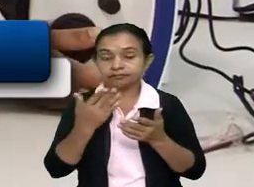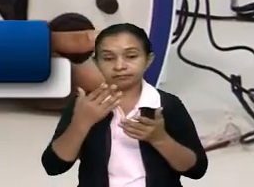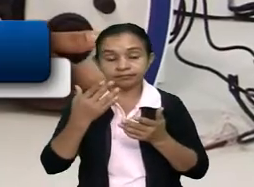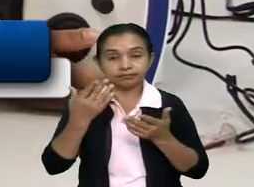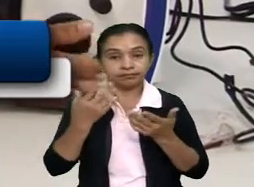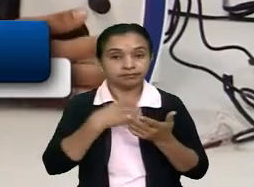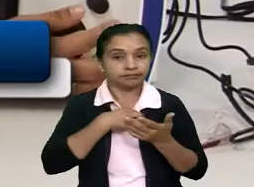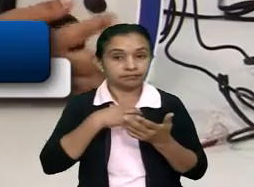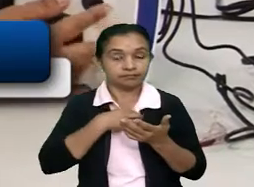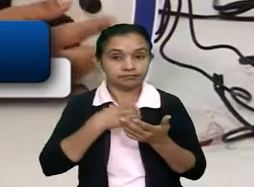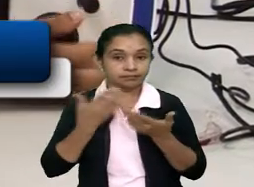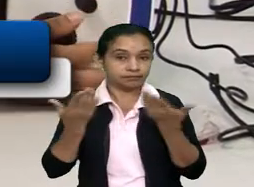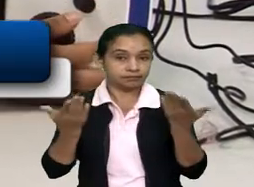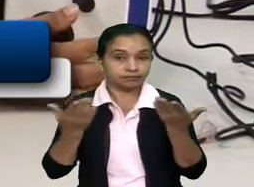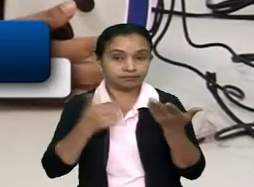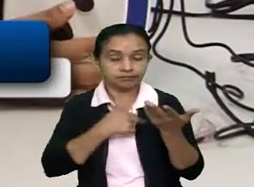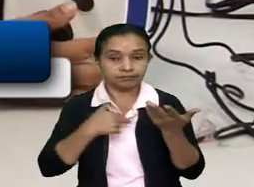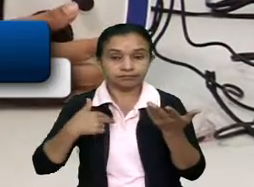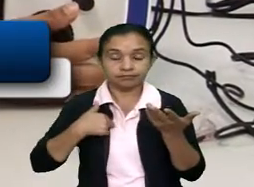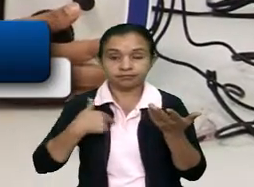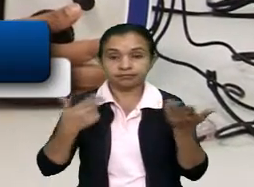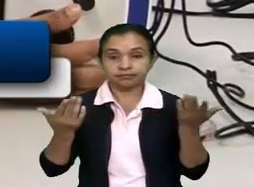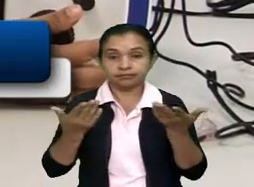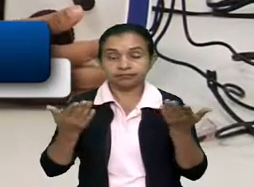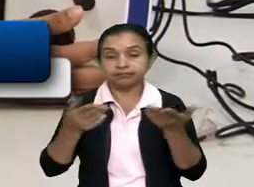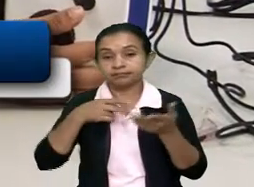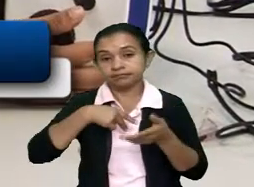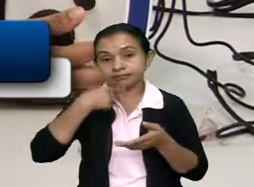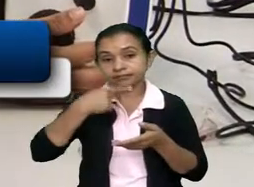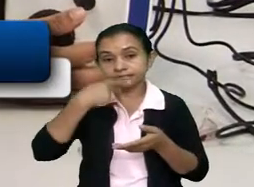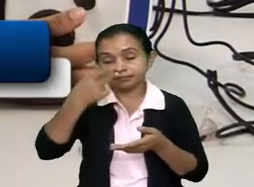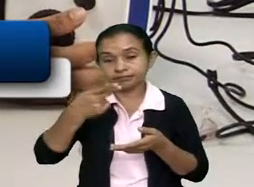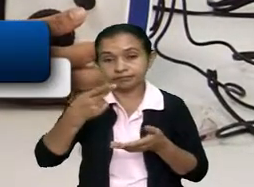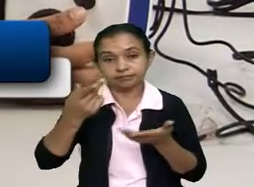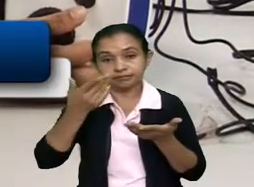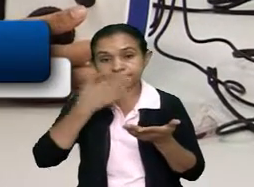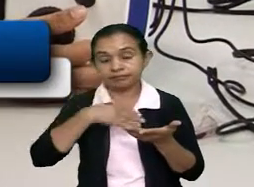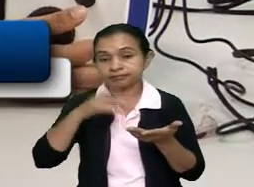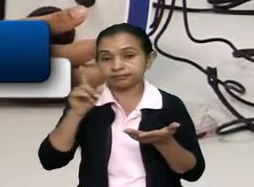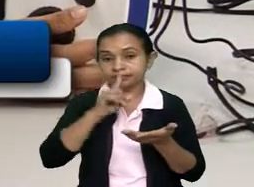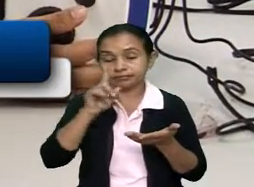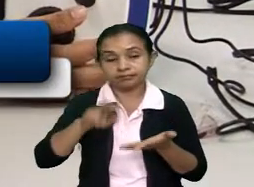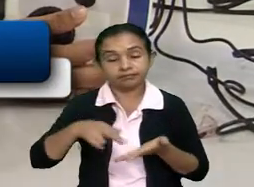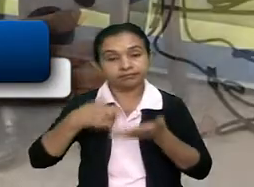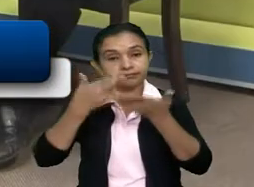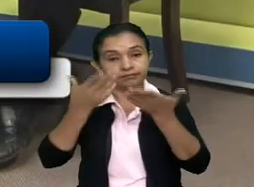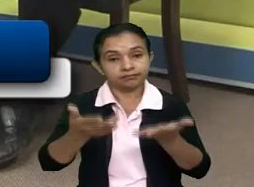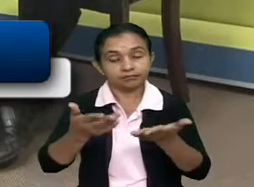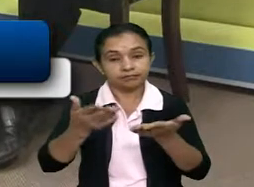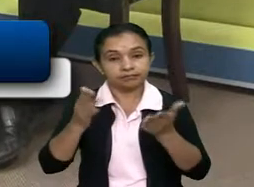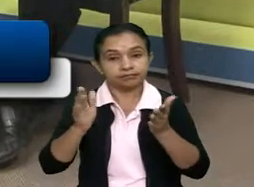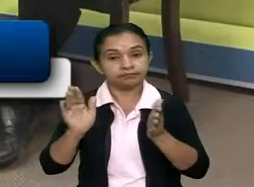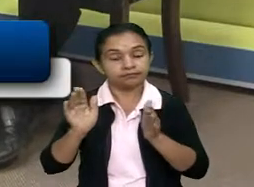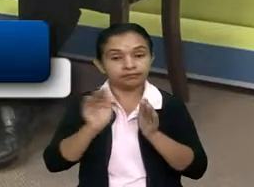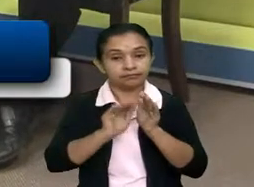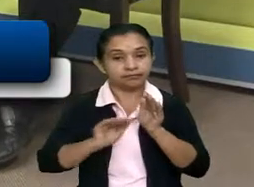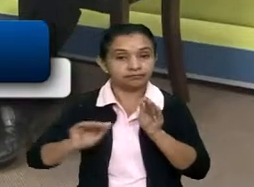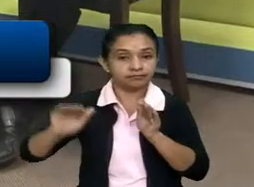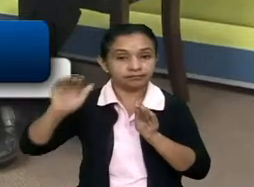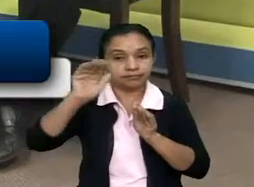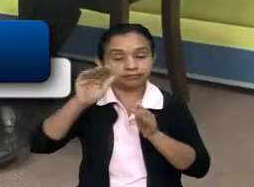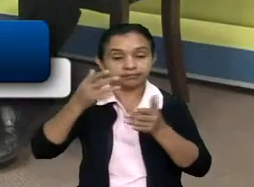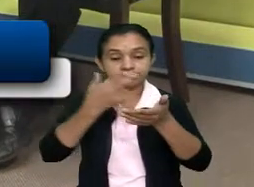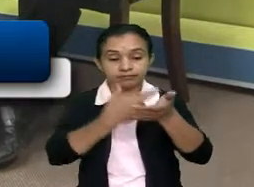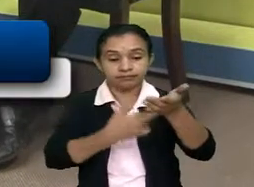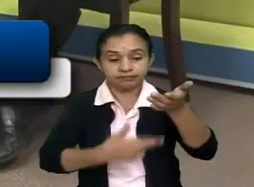no simplemente una palabra hueca la donación voluntaria significa mayor seguridad en las transfusiones